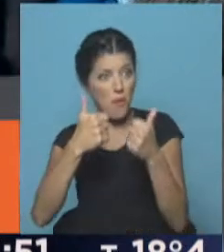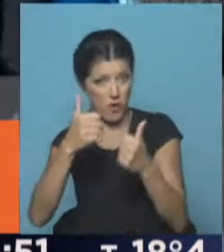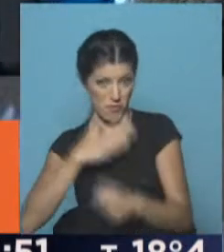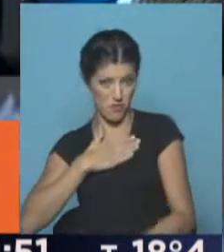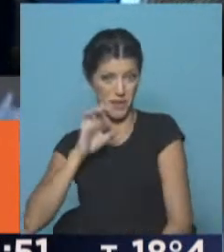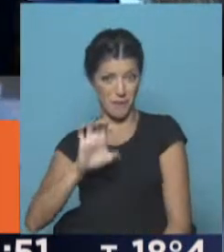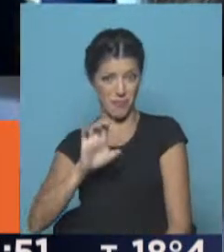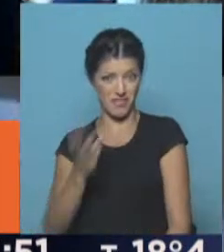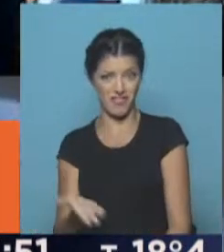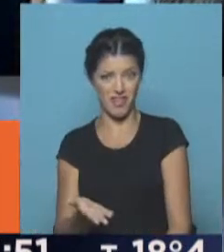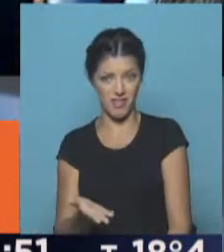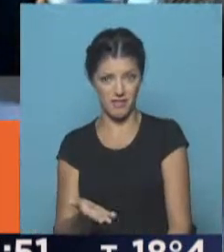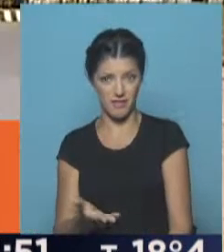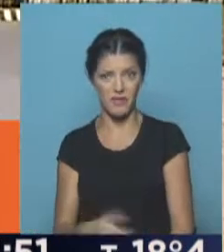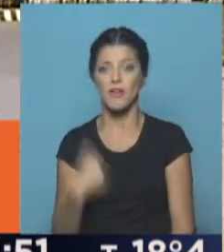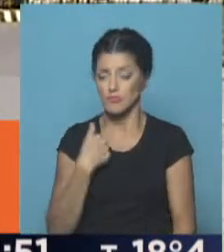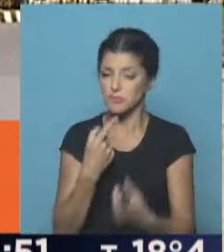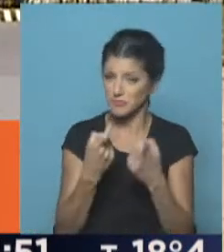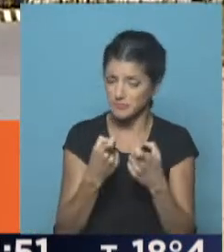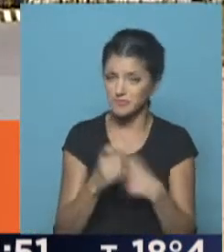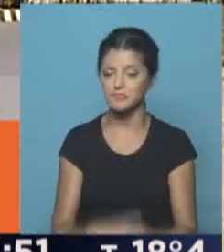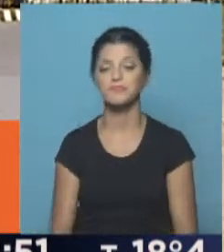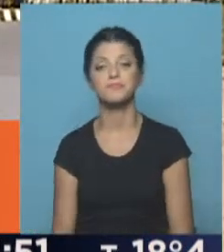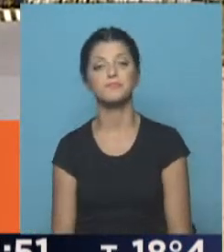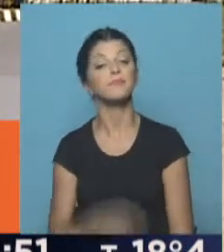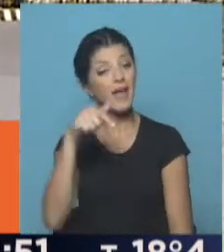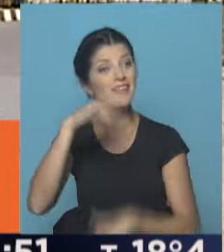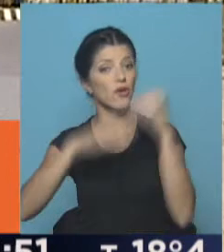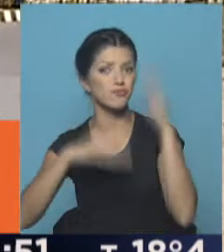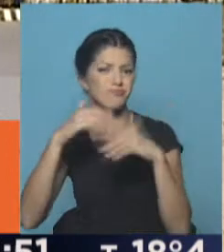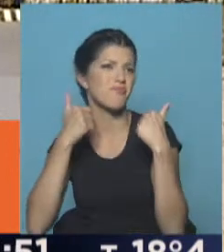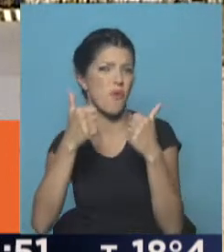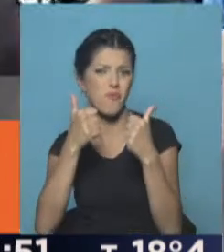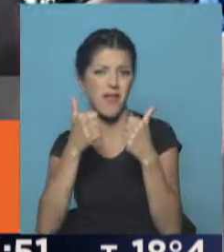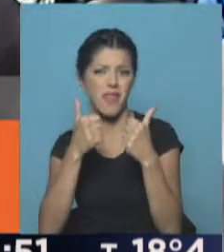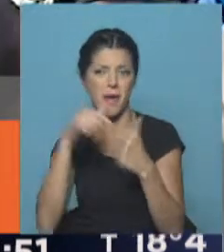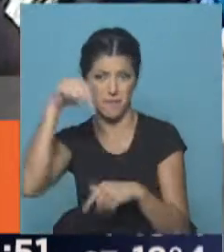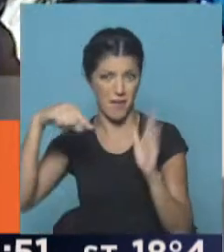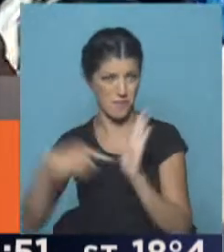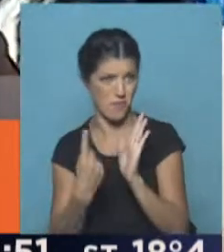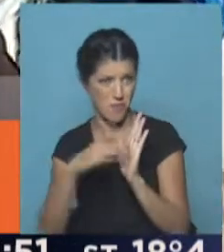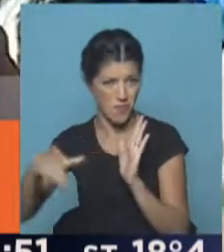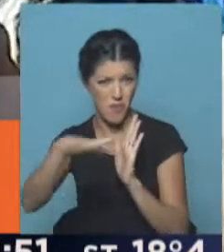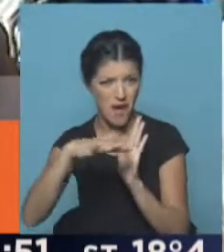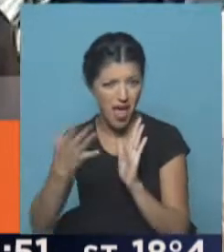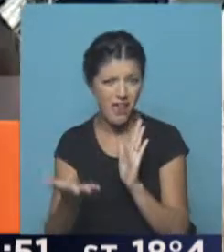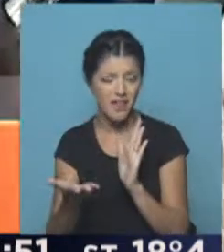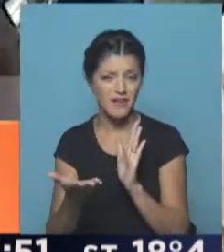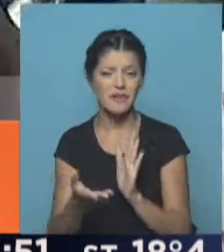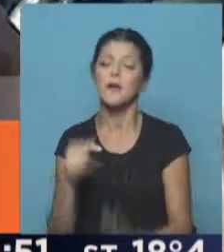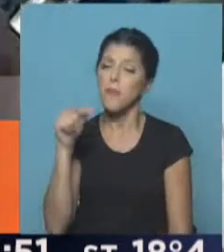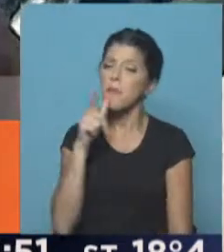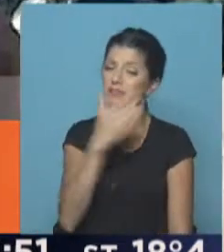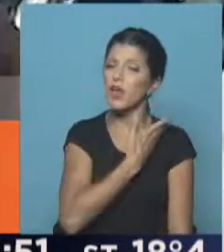Fe, porque nos hacía falta. Estas obras son buenísima para la ciudad y yo creo que es que el gobierno nacional